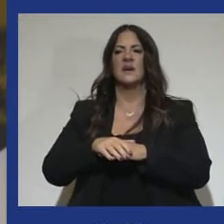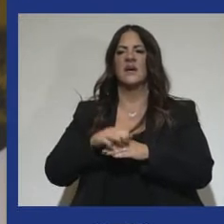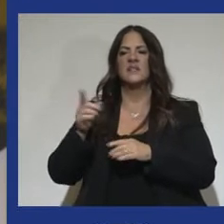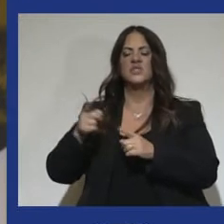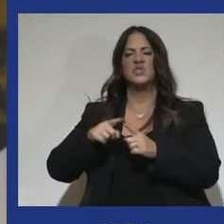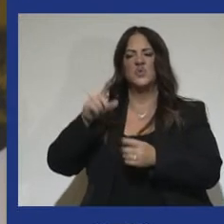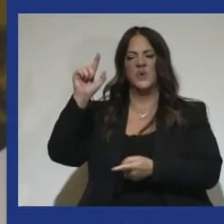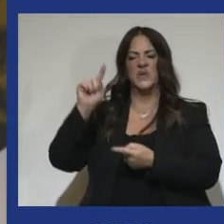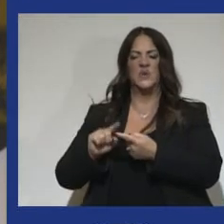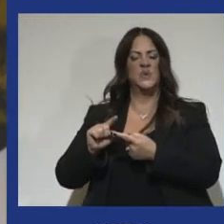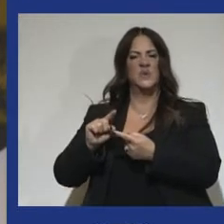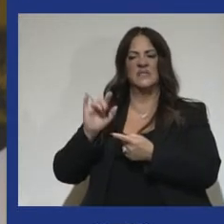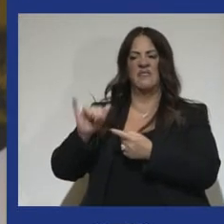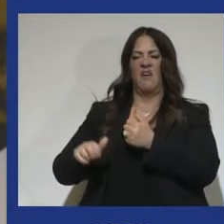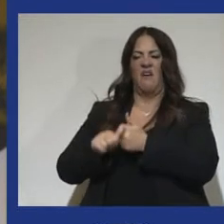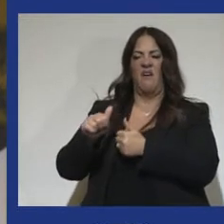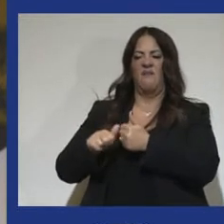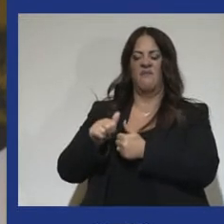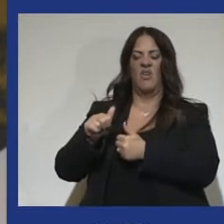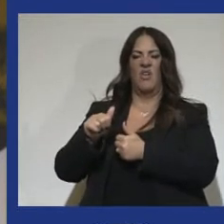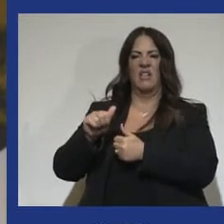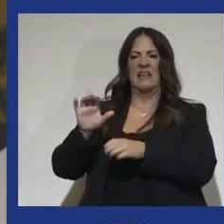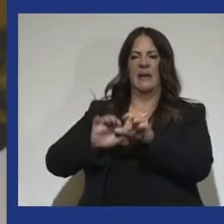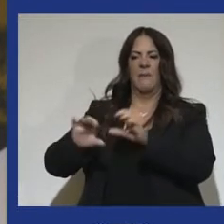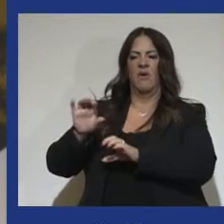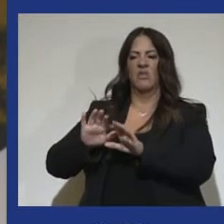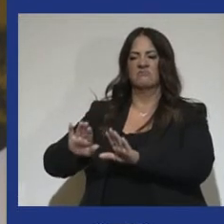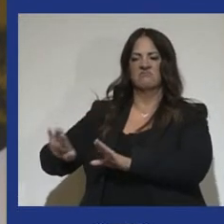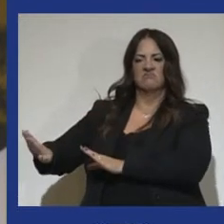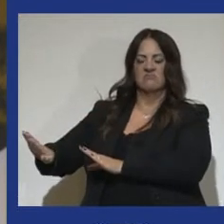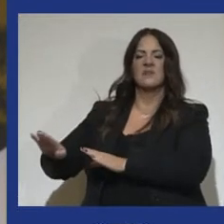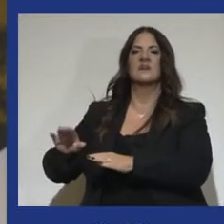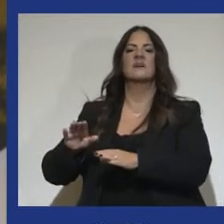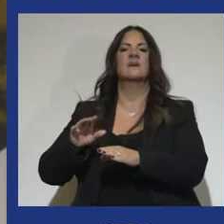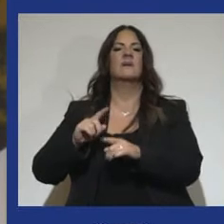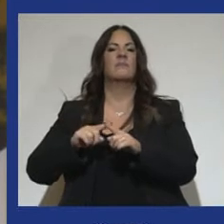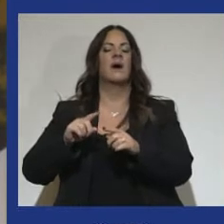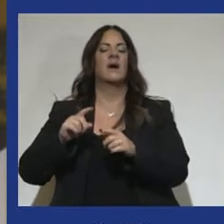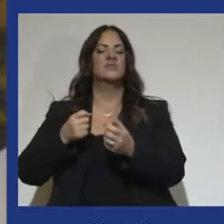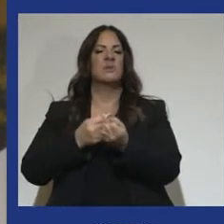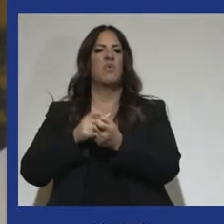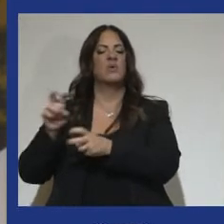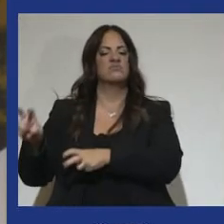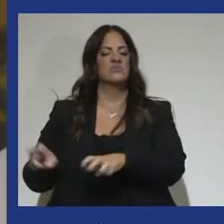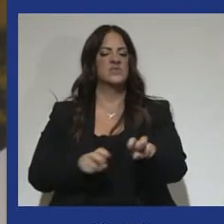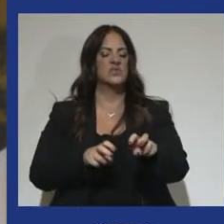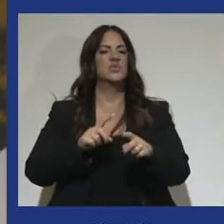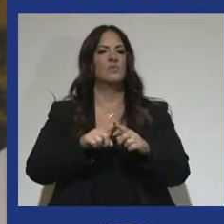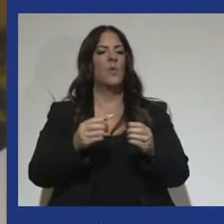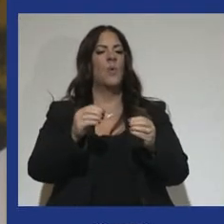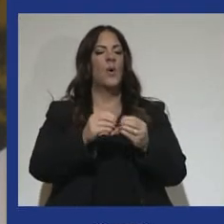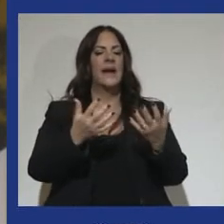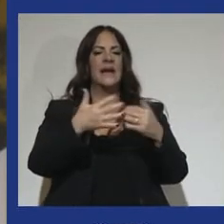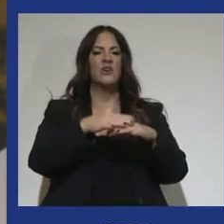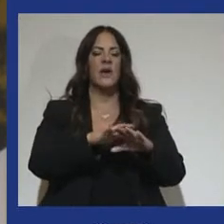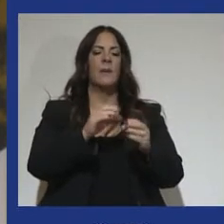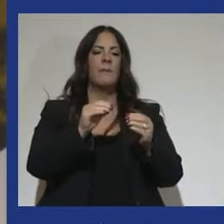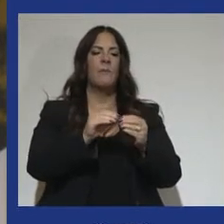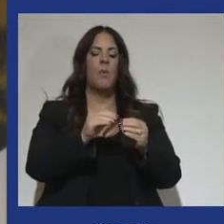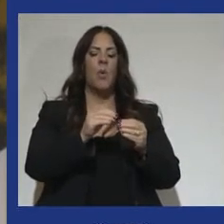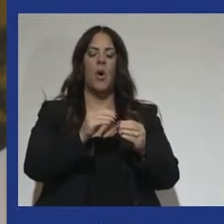no solo busca la reducción de pesticidas dañinos en la agricultura sino que también apoya la transición